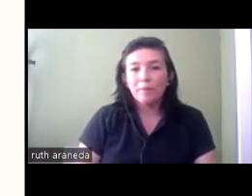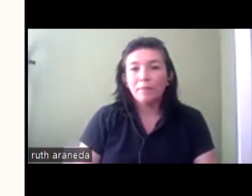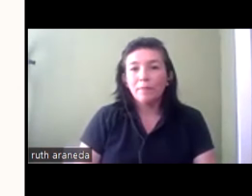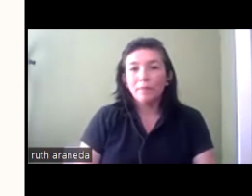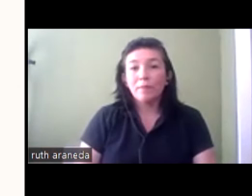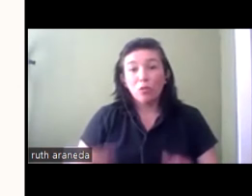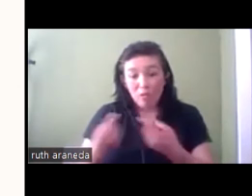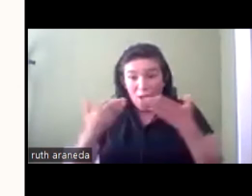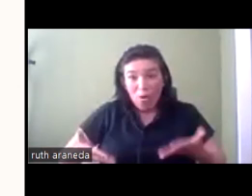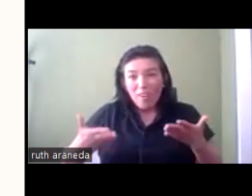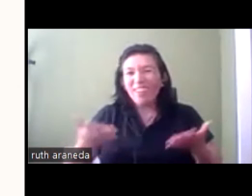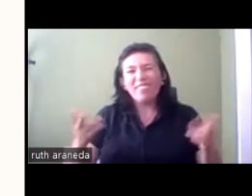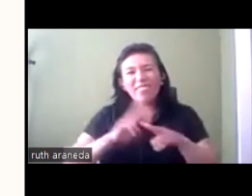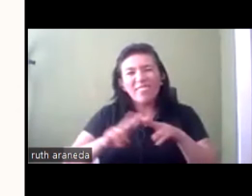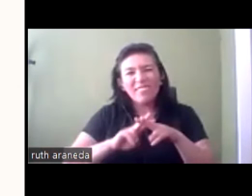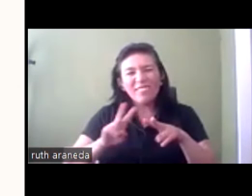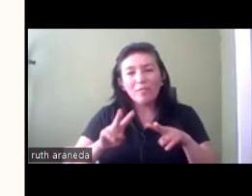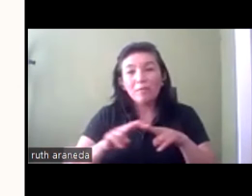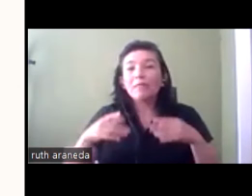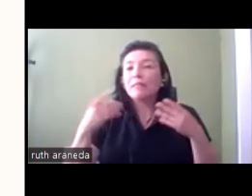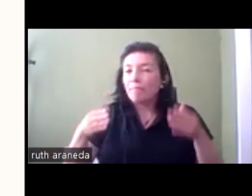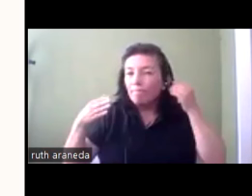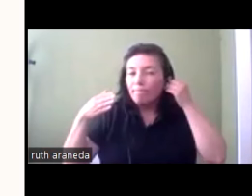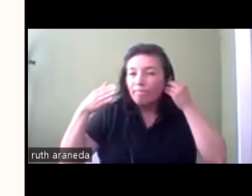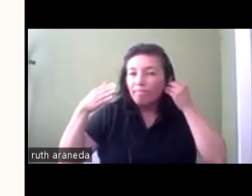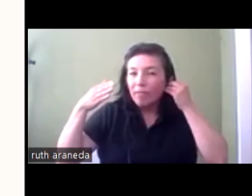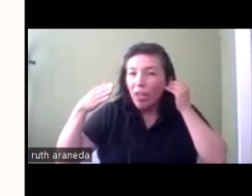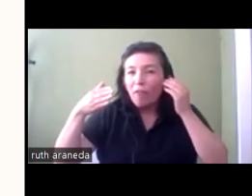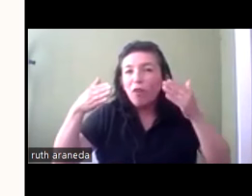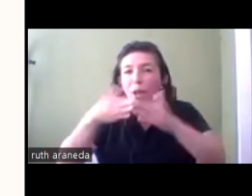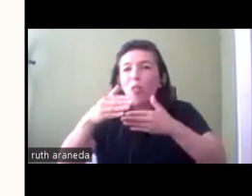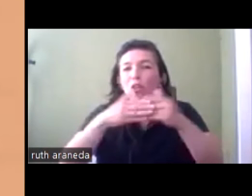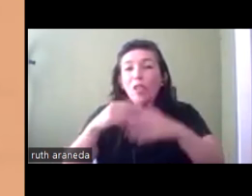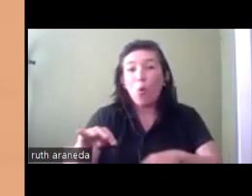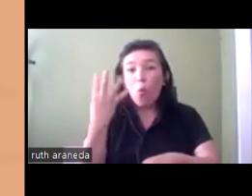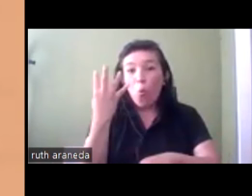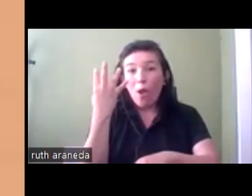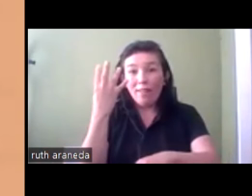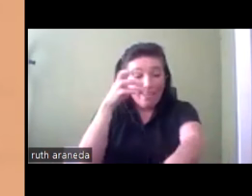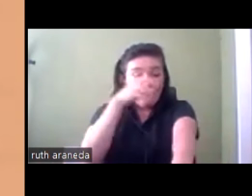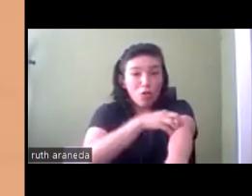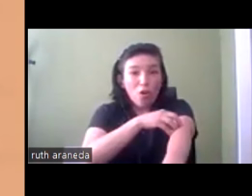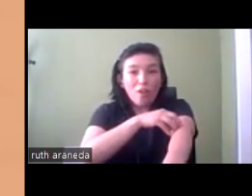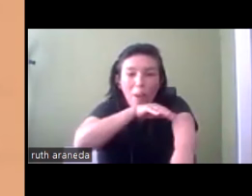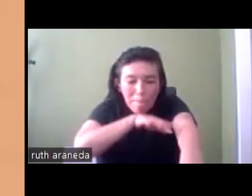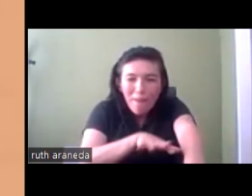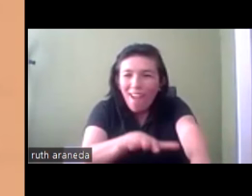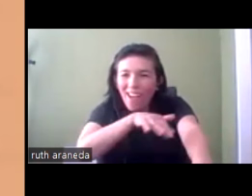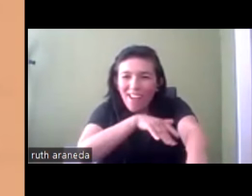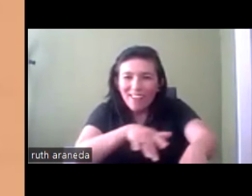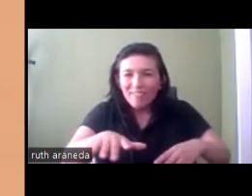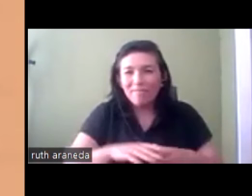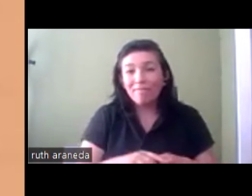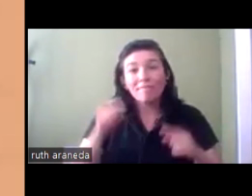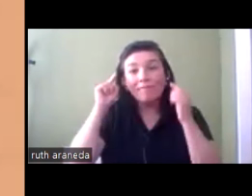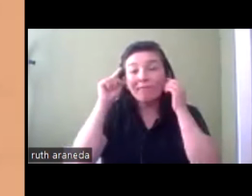Nosotros actualmente nos estamos enfocando sobre todo en la zona costera de la Cuarta Región. Los objetivos de esta charla, primero